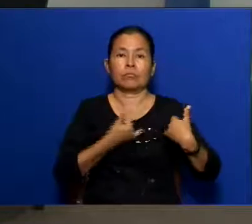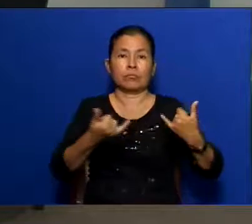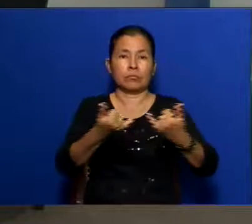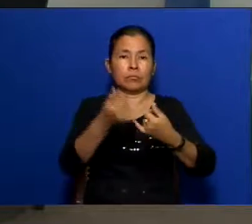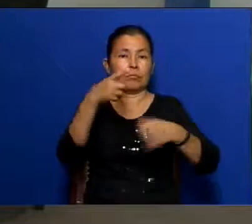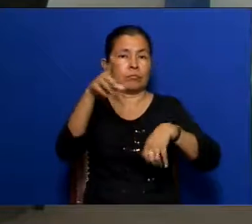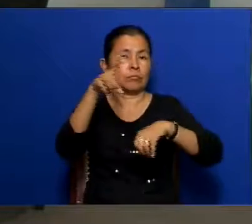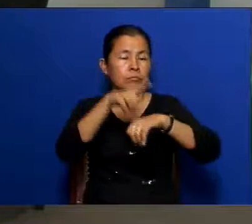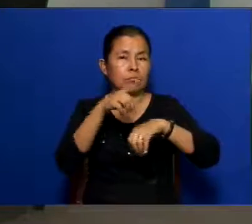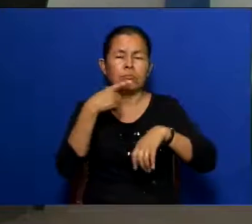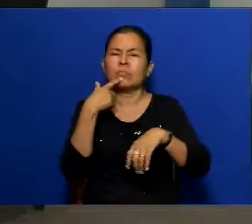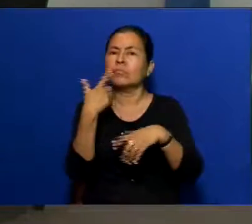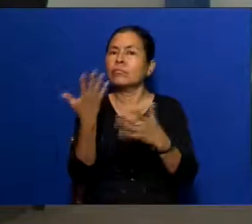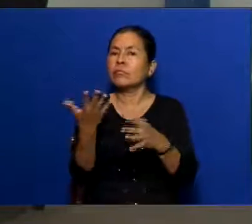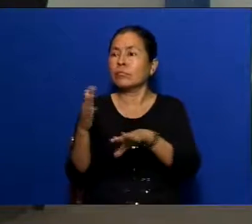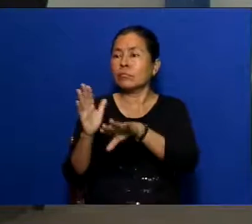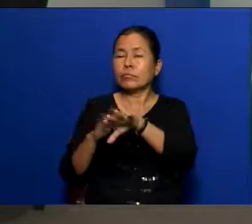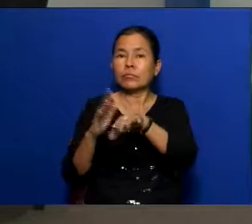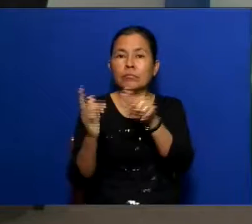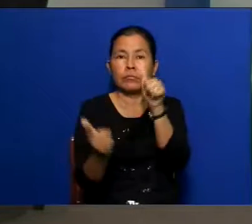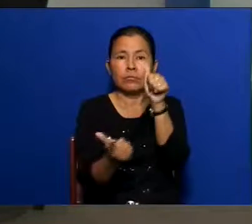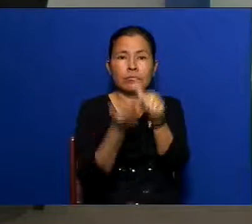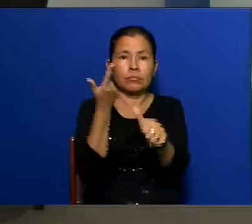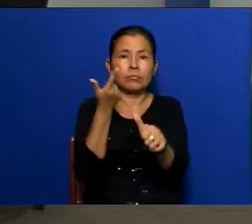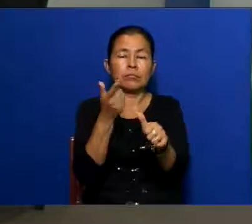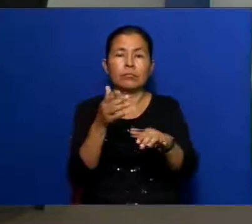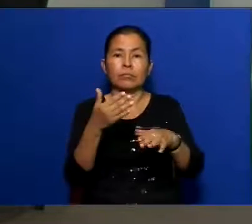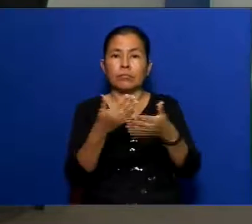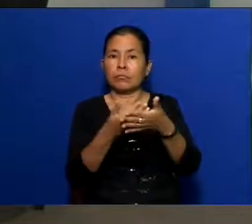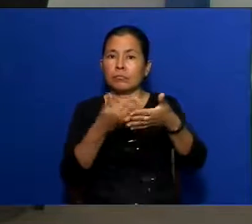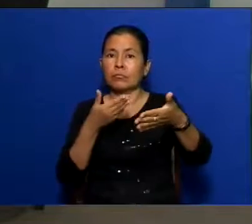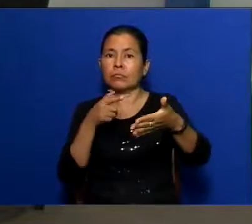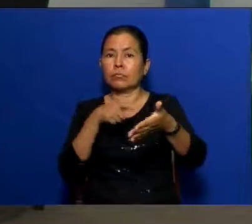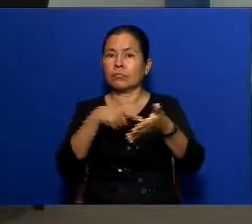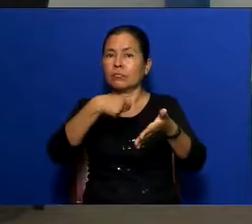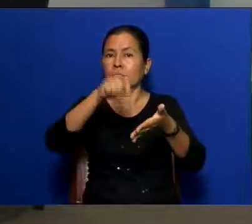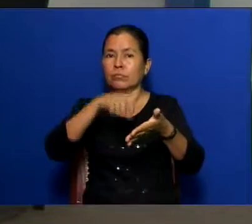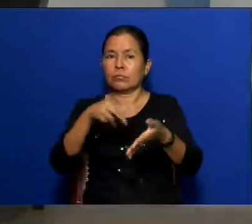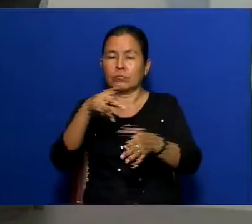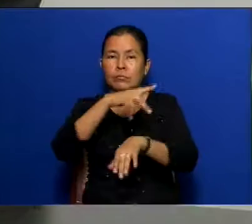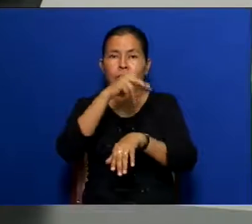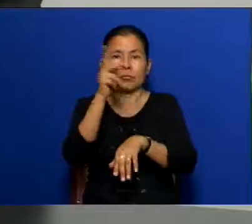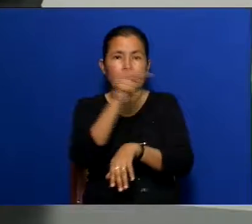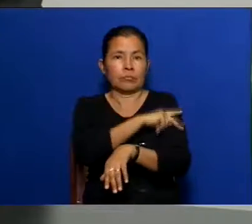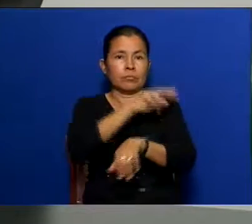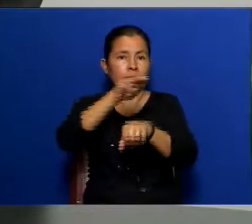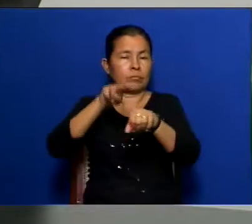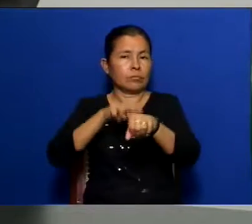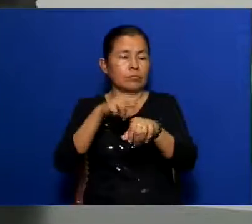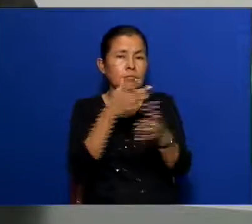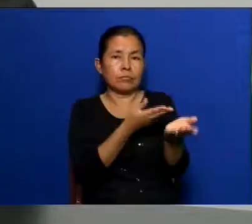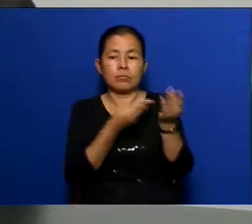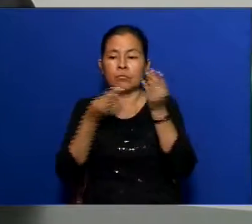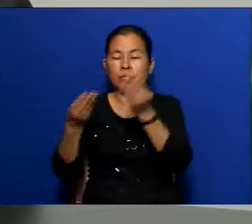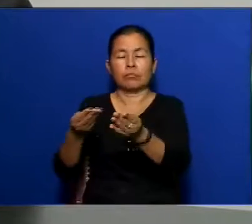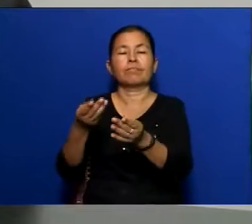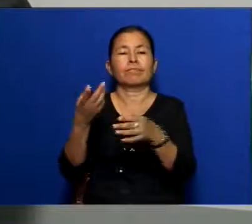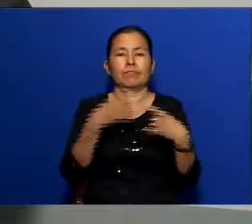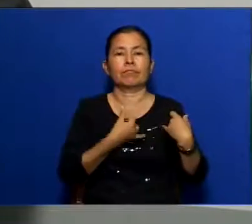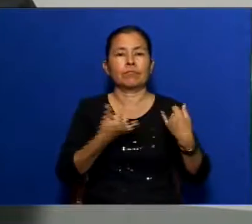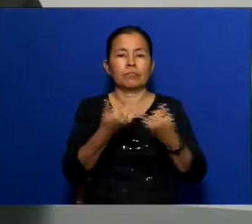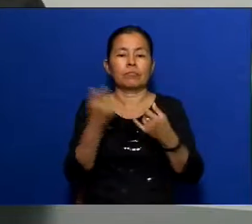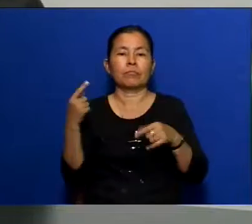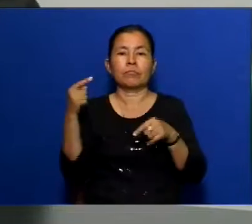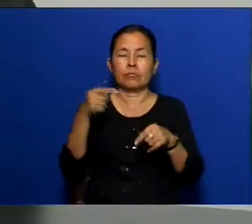presente requiere de una solicitud de la Policía Nacional. Si la Policía Nacional no hace esa solicitud, el Instituto